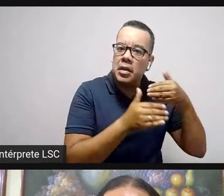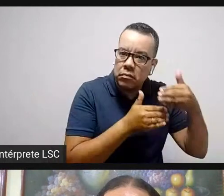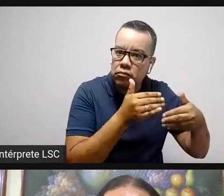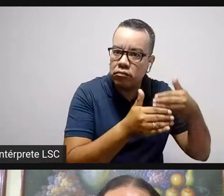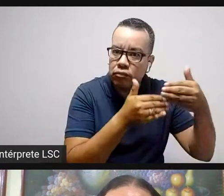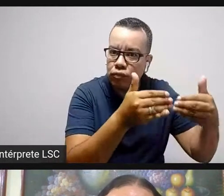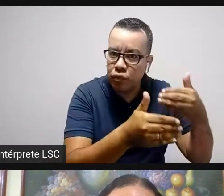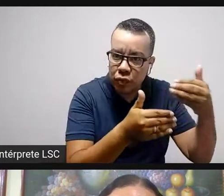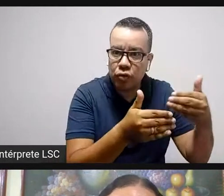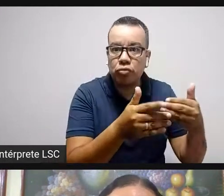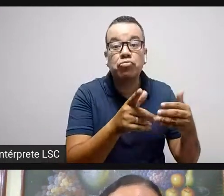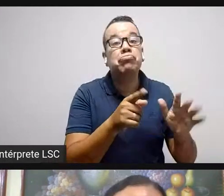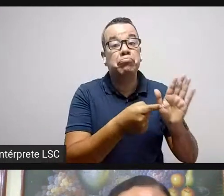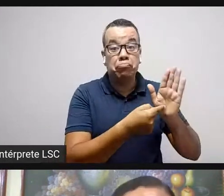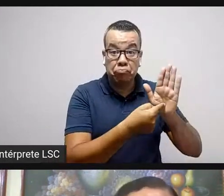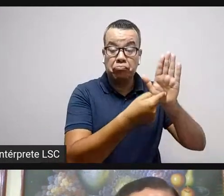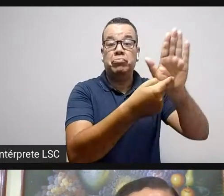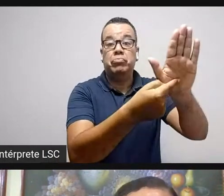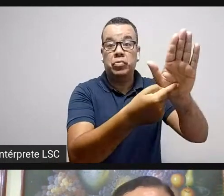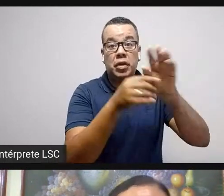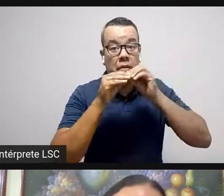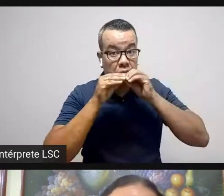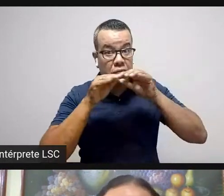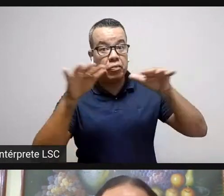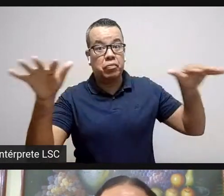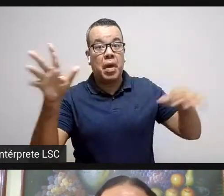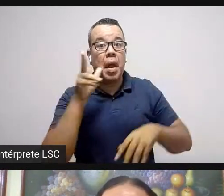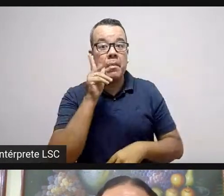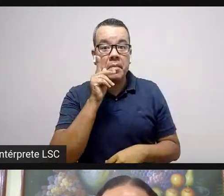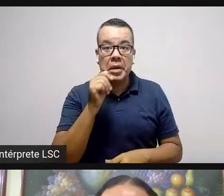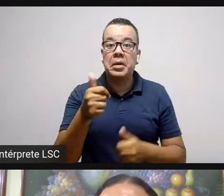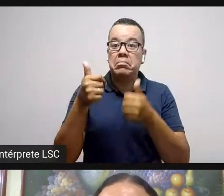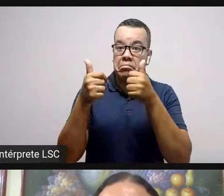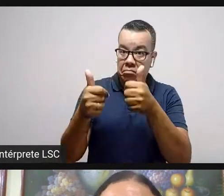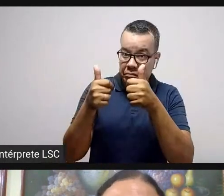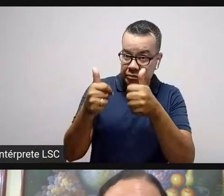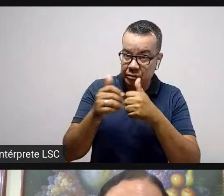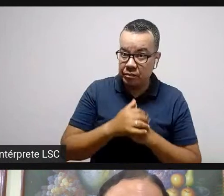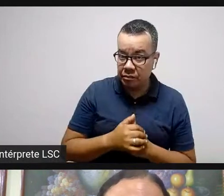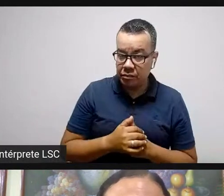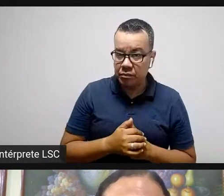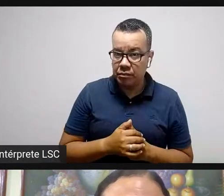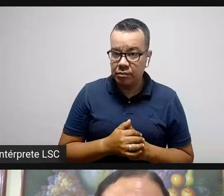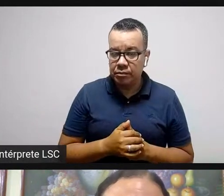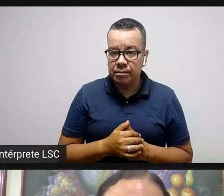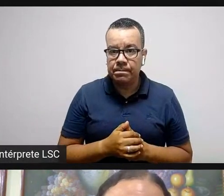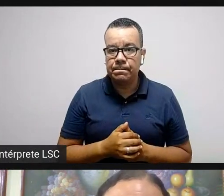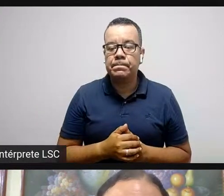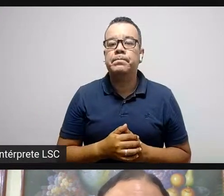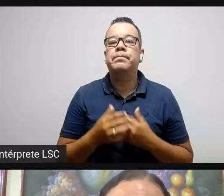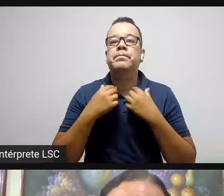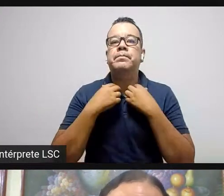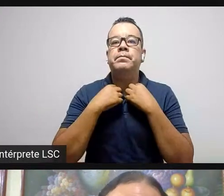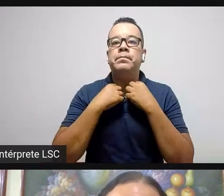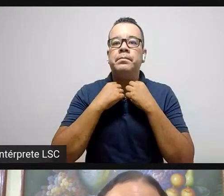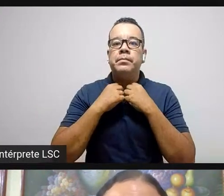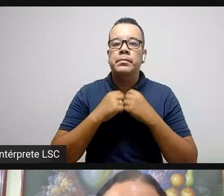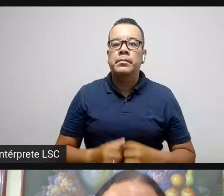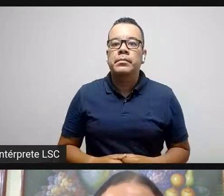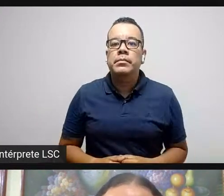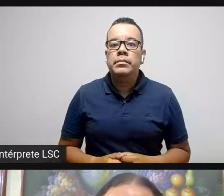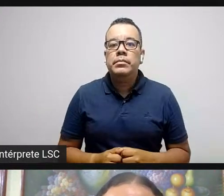es muy bonito y que me parece que tiene que ver mucho con lo que tienen que ser las